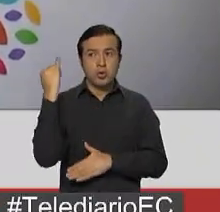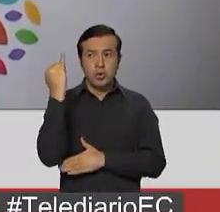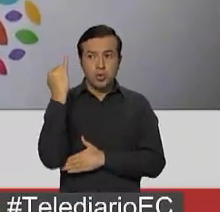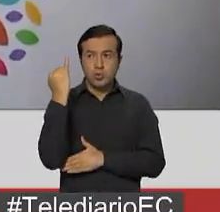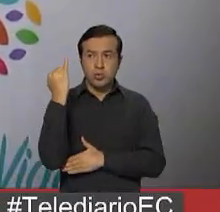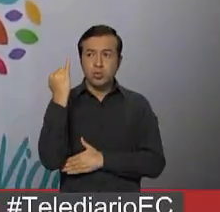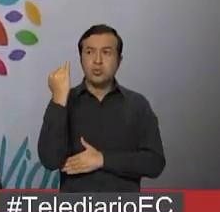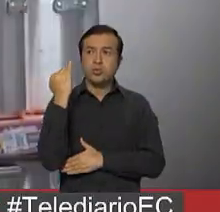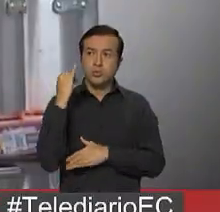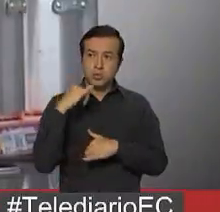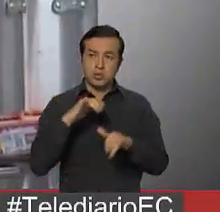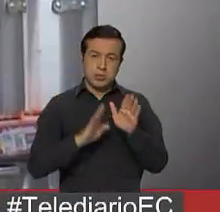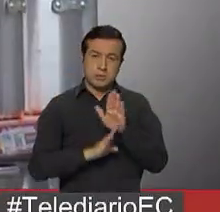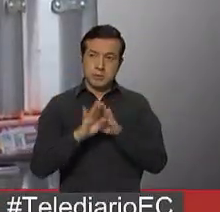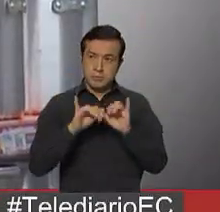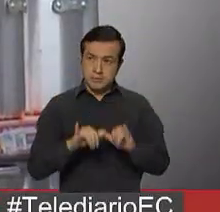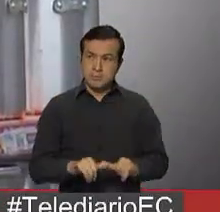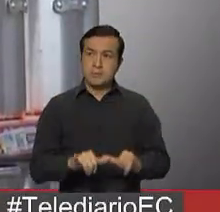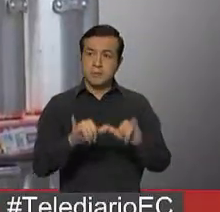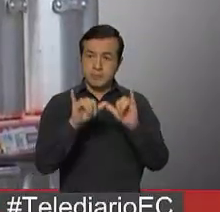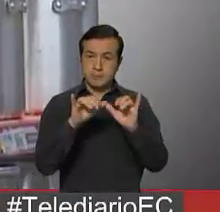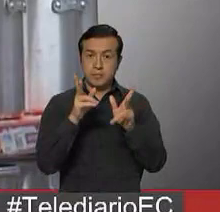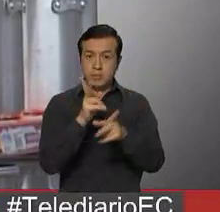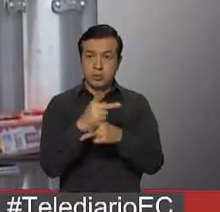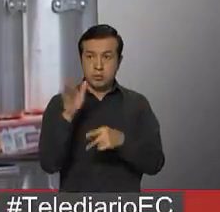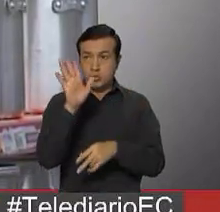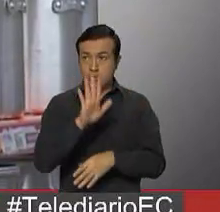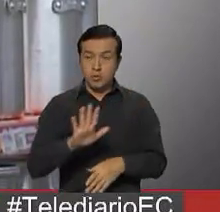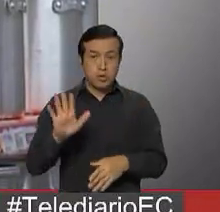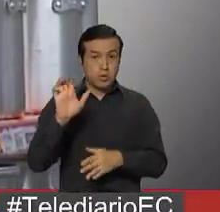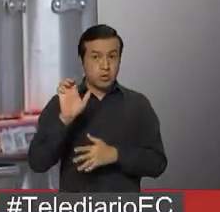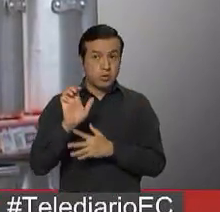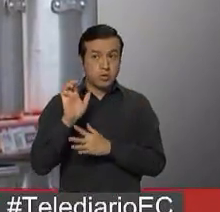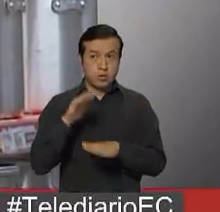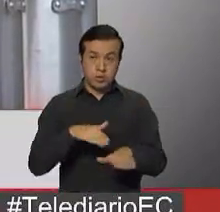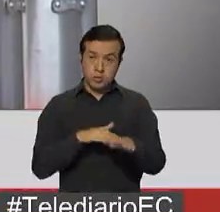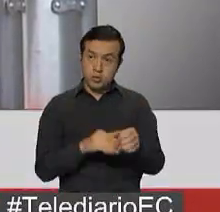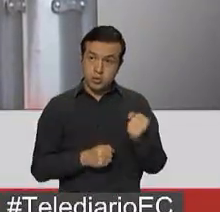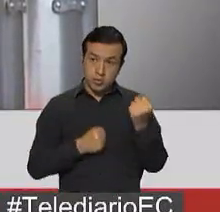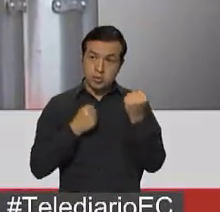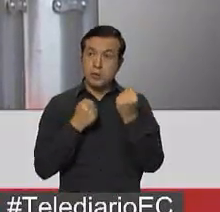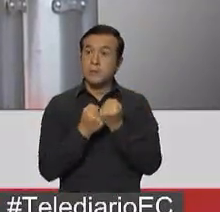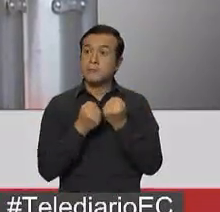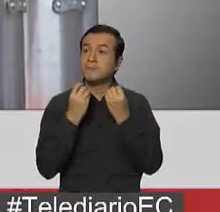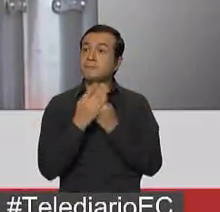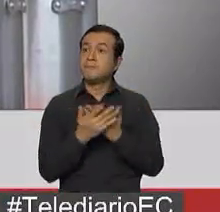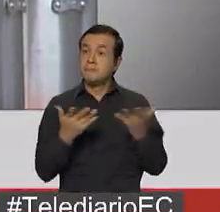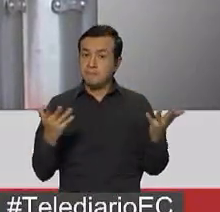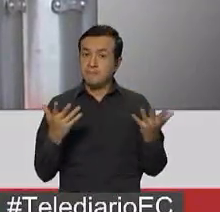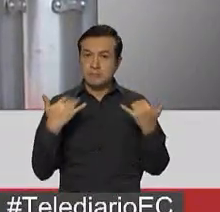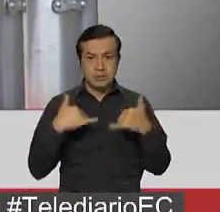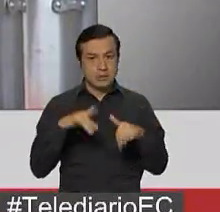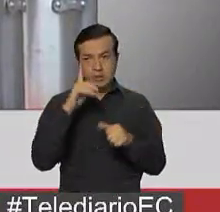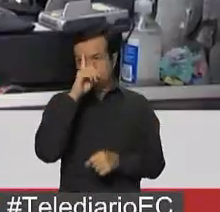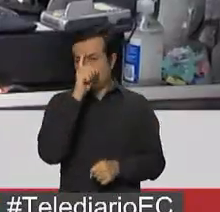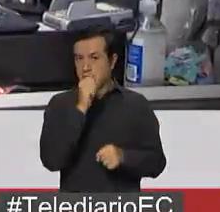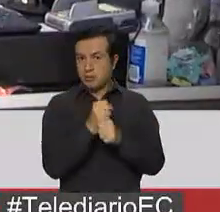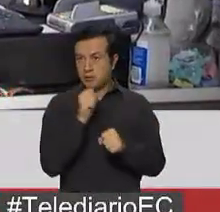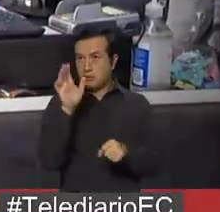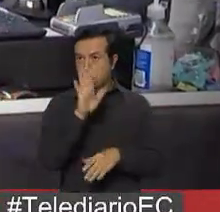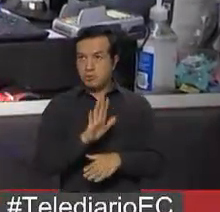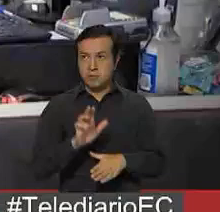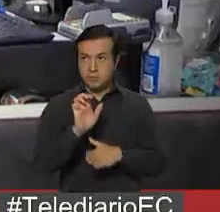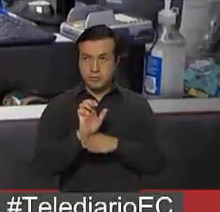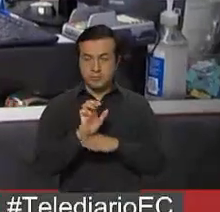y pequeñas industrias adelante el consumo de la producción nacional garantice el empleo de los ecuatorianos